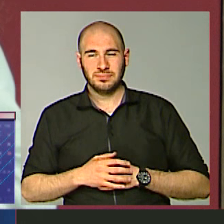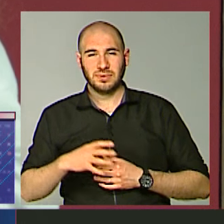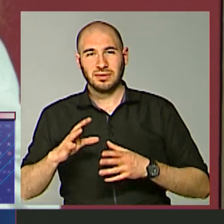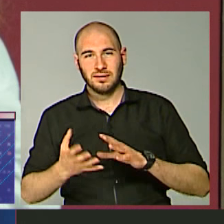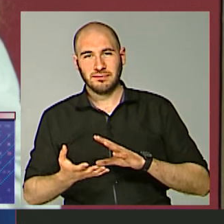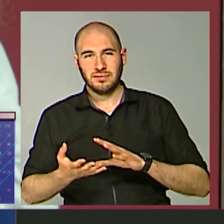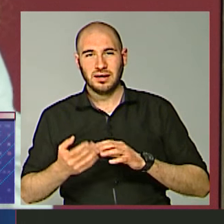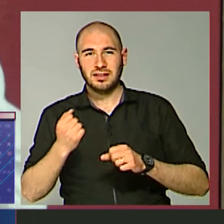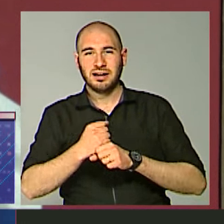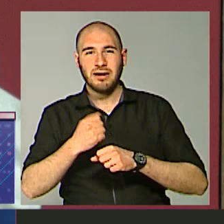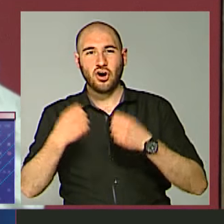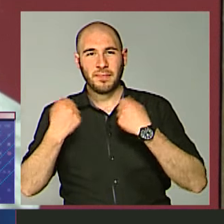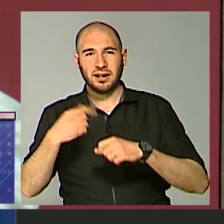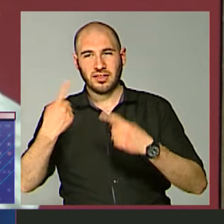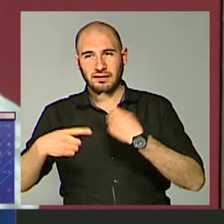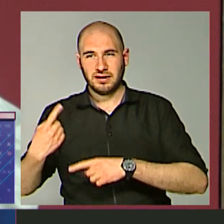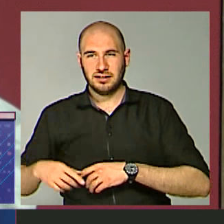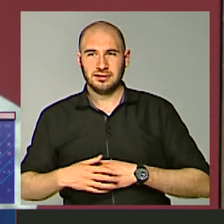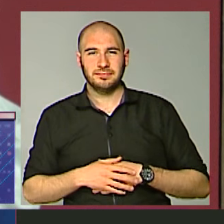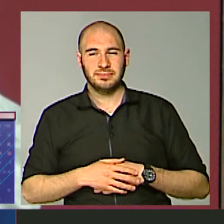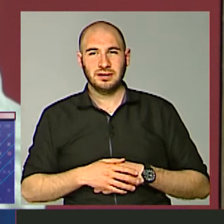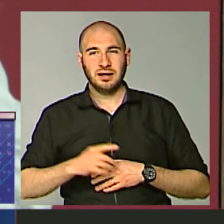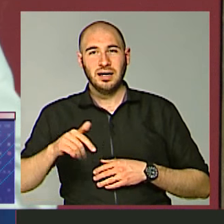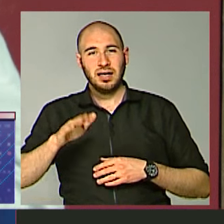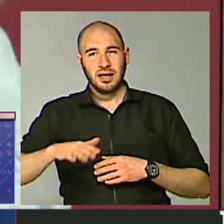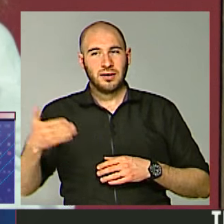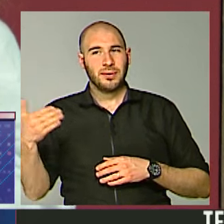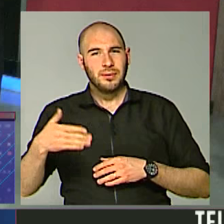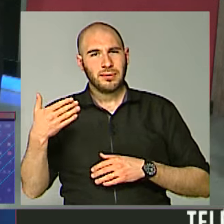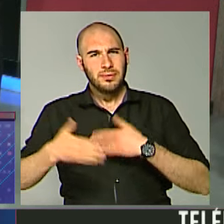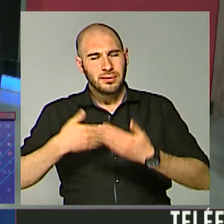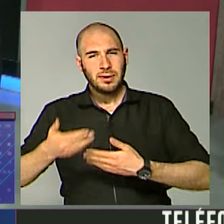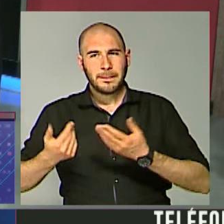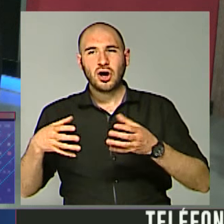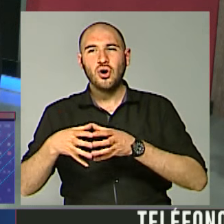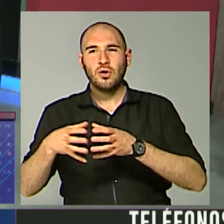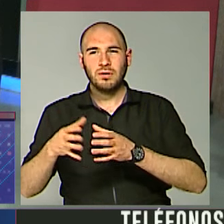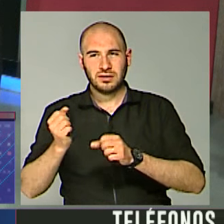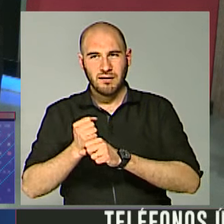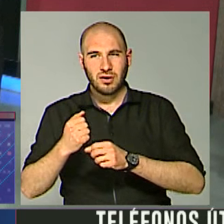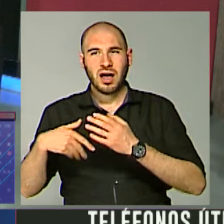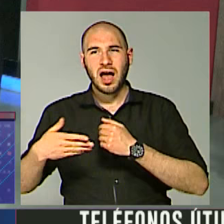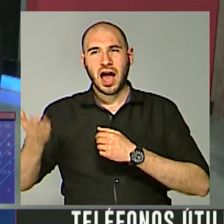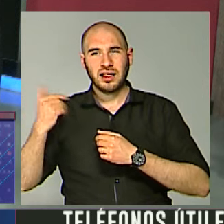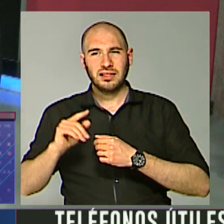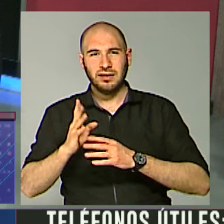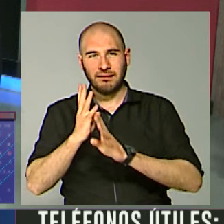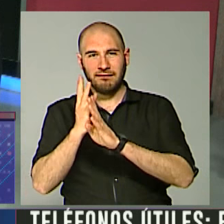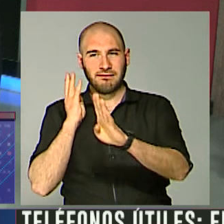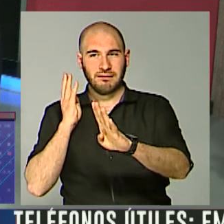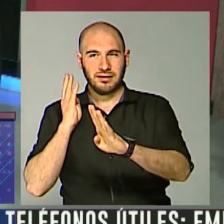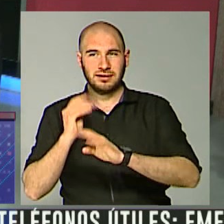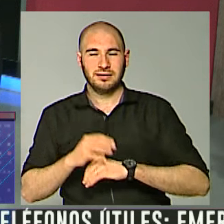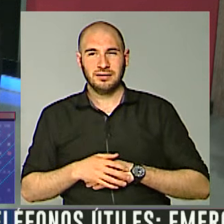distintos tipos de trabajos prácticos. Entonces los chicos participan más en grupo. Antes era la filita derecha de